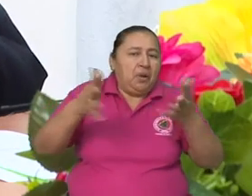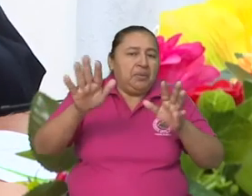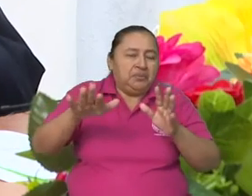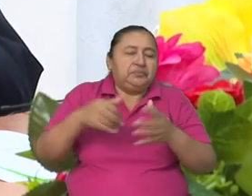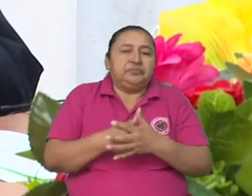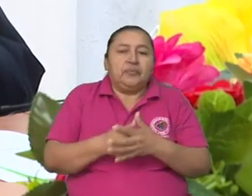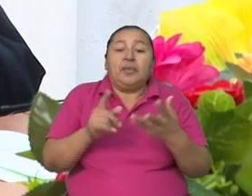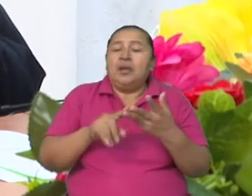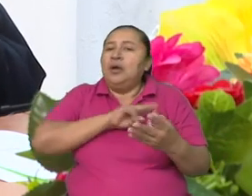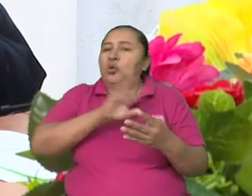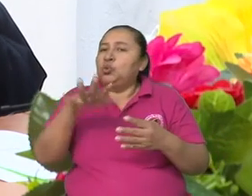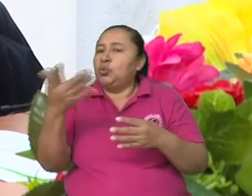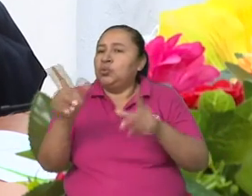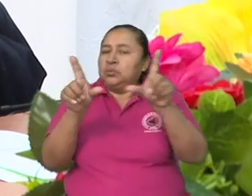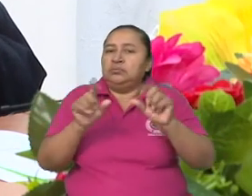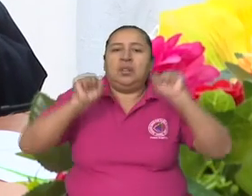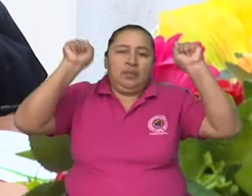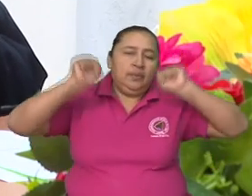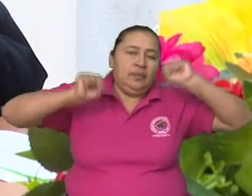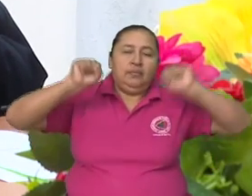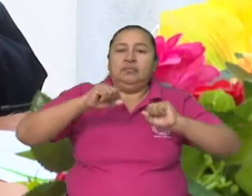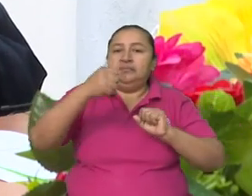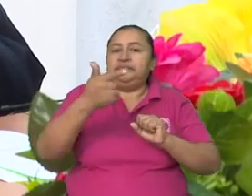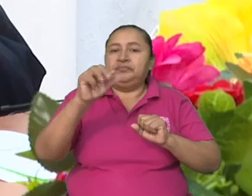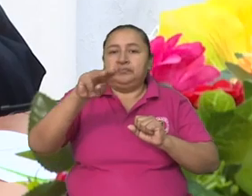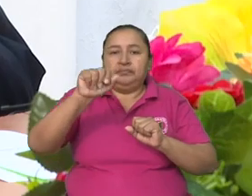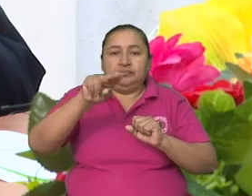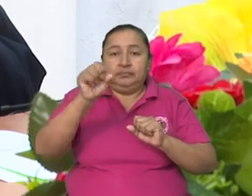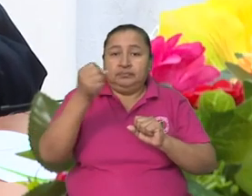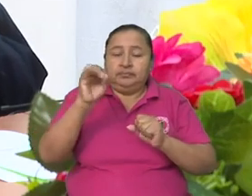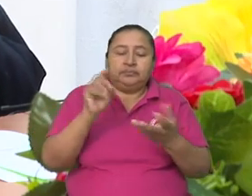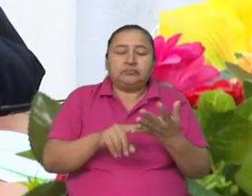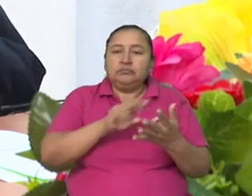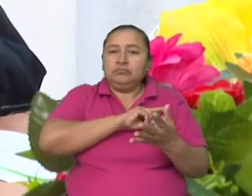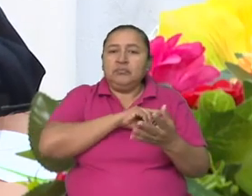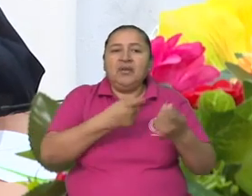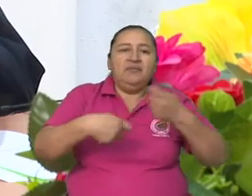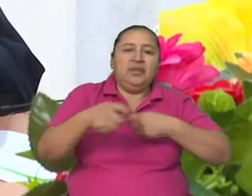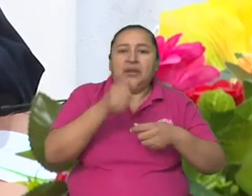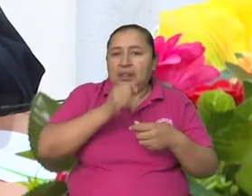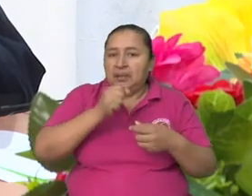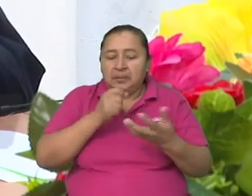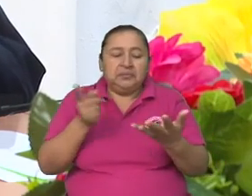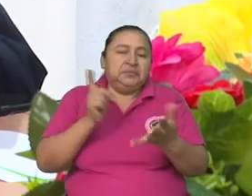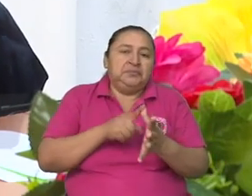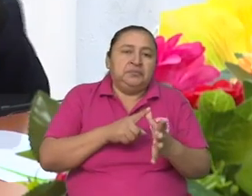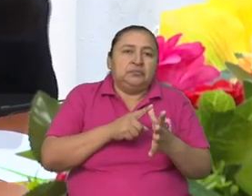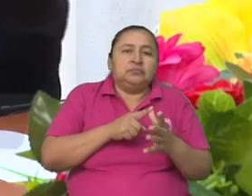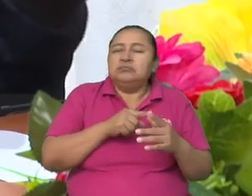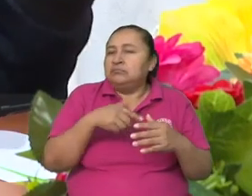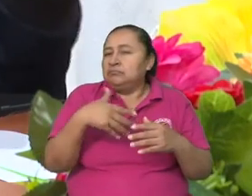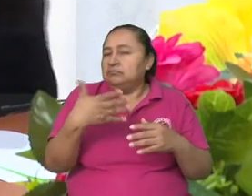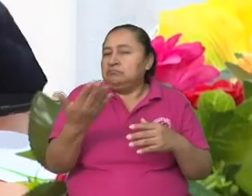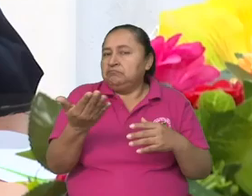para hacer ejercicio, hay un gimnasio. Tenemos ahí otro lugar para venta de sorbete, ¿verdad? Y en la